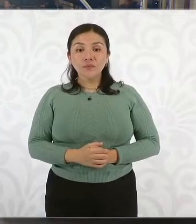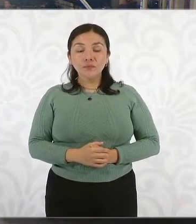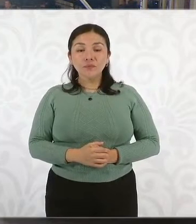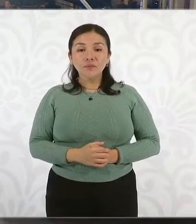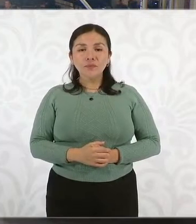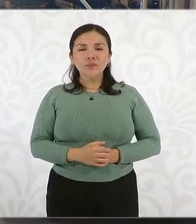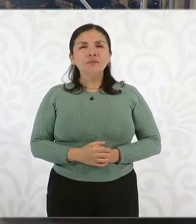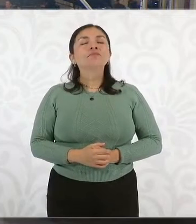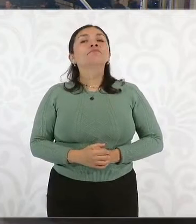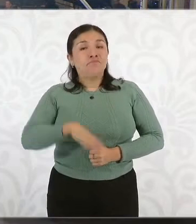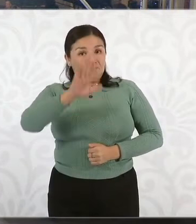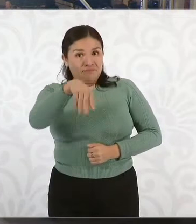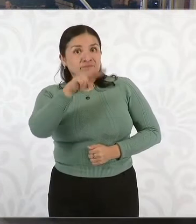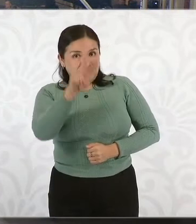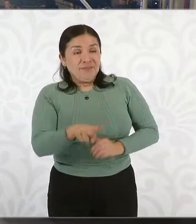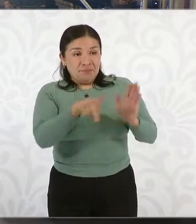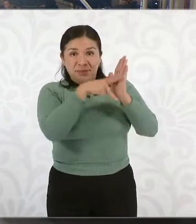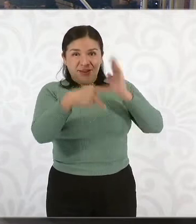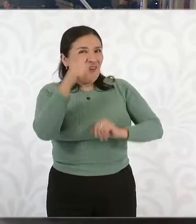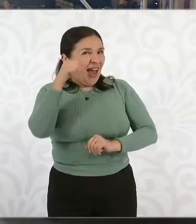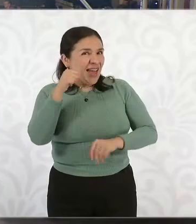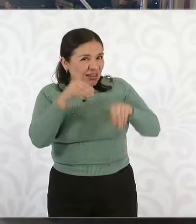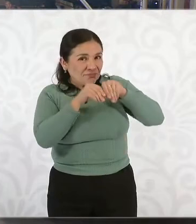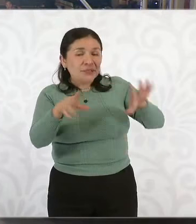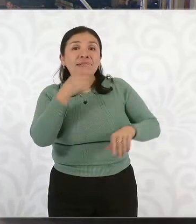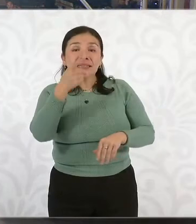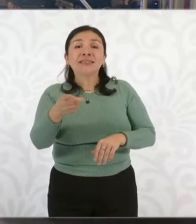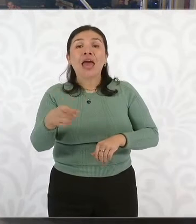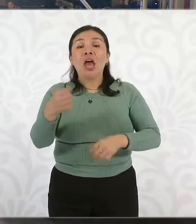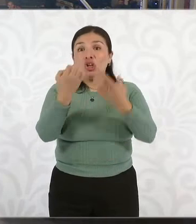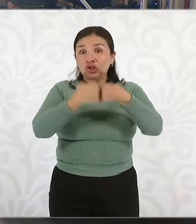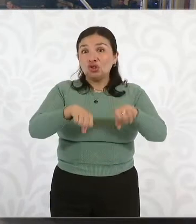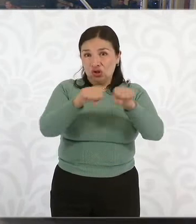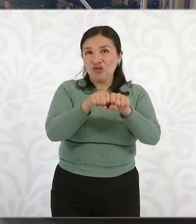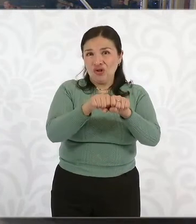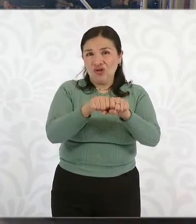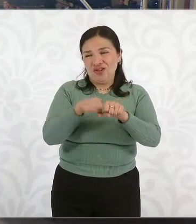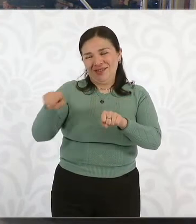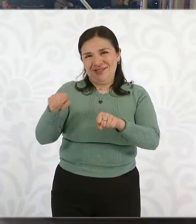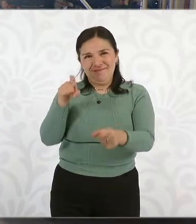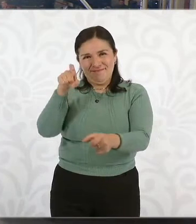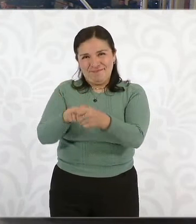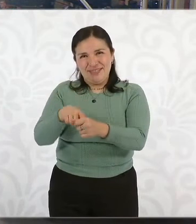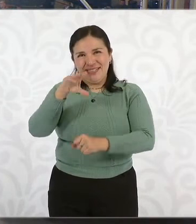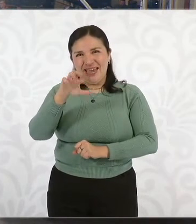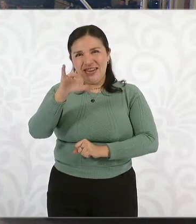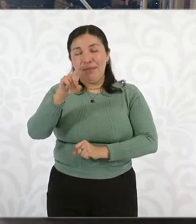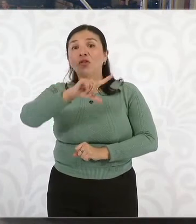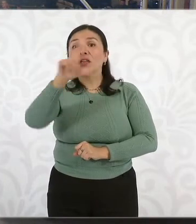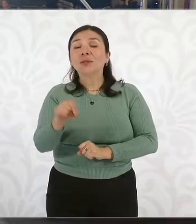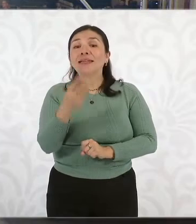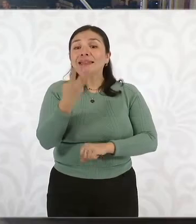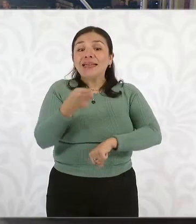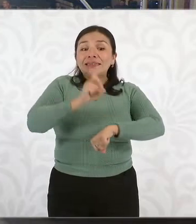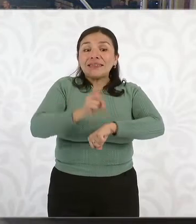De hecho, el Clarín revela que se vendieron las acciones de Cerimedo 3 días después de haber sido aprehendido. Esto es que sí seguía siendo